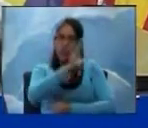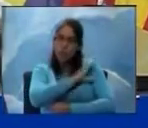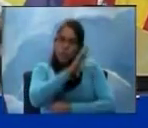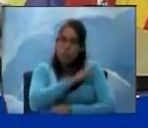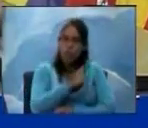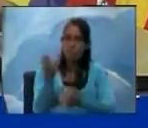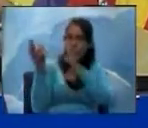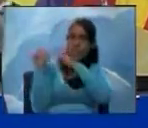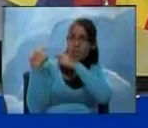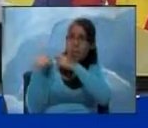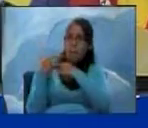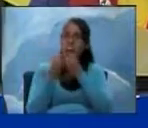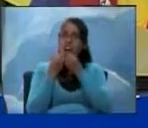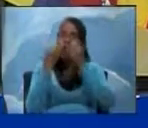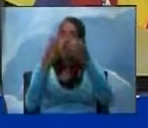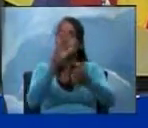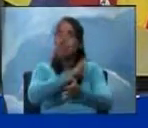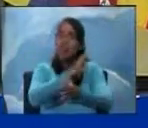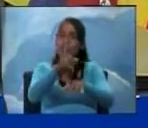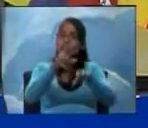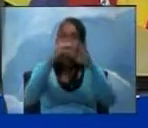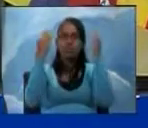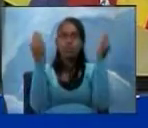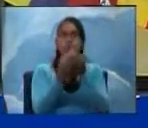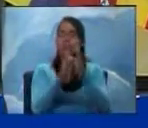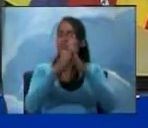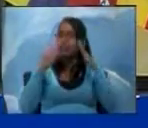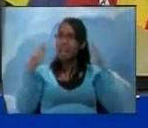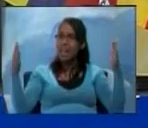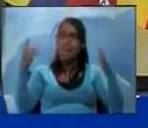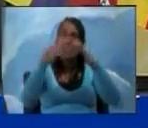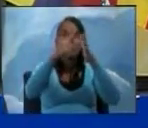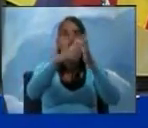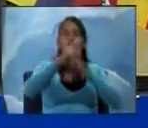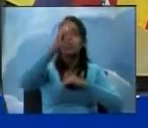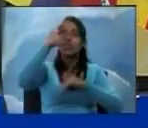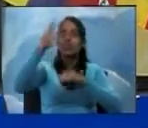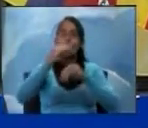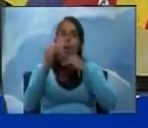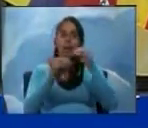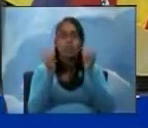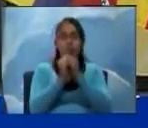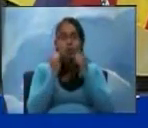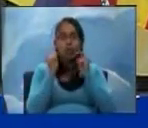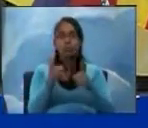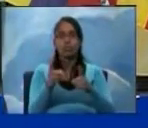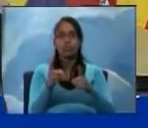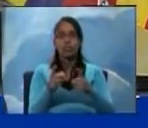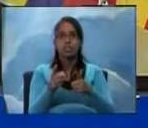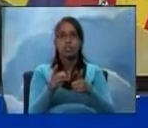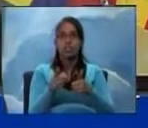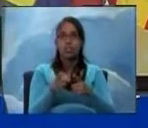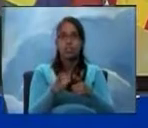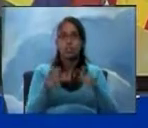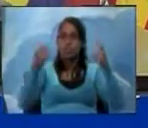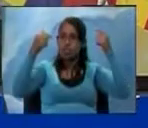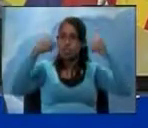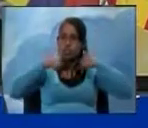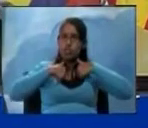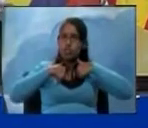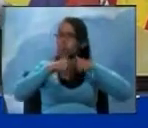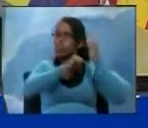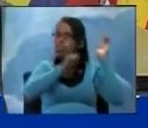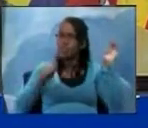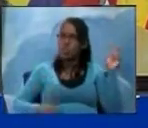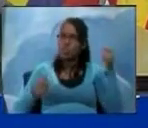a contarle a los tuyos cuán grandes cosas Dios ha hecho contigo. Yo, Señor,